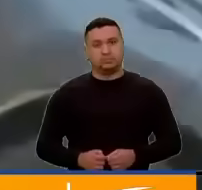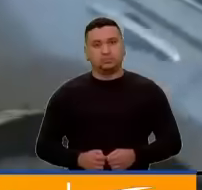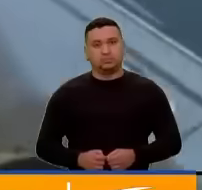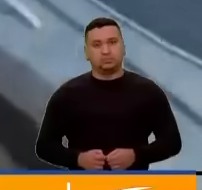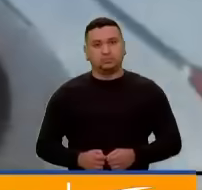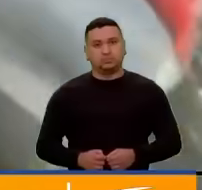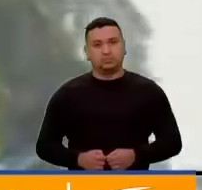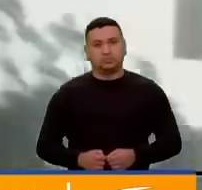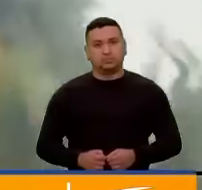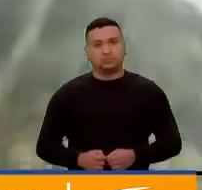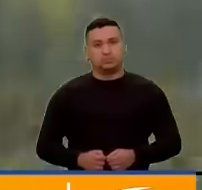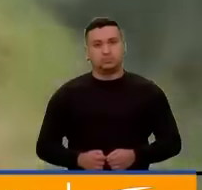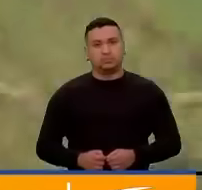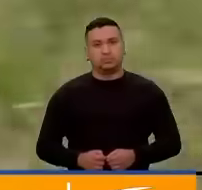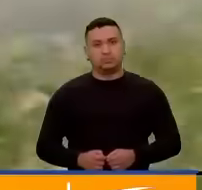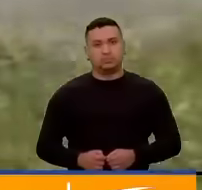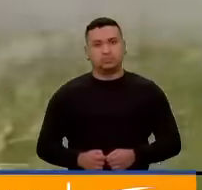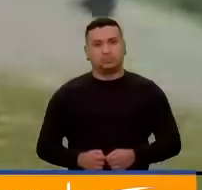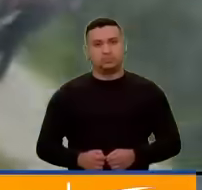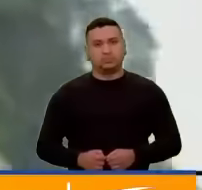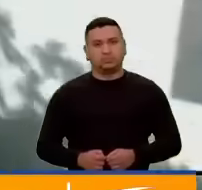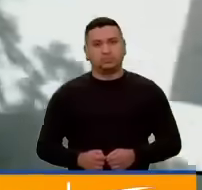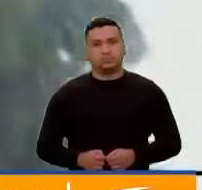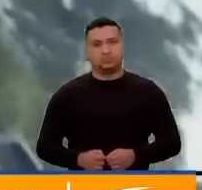espérate, que el papalance. El carro.